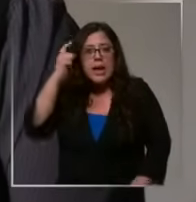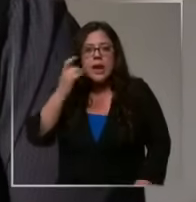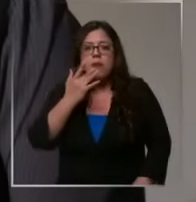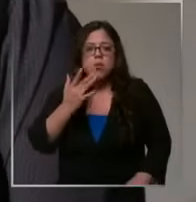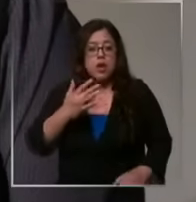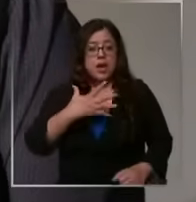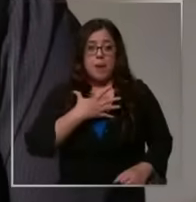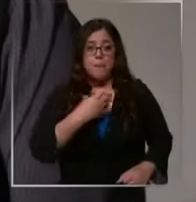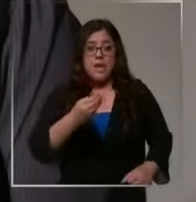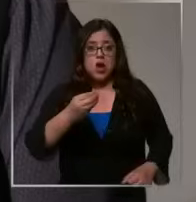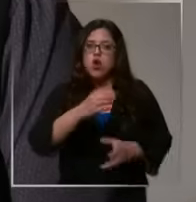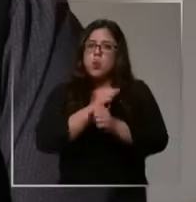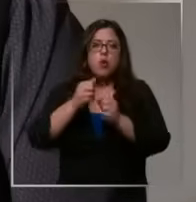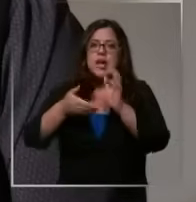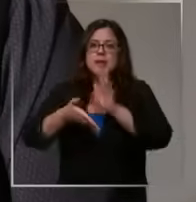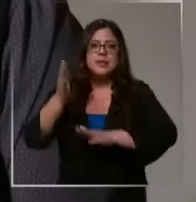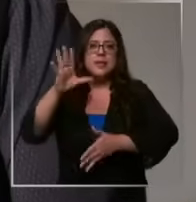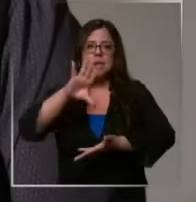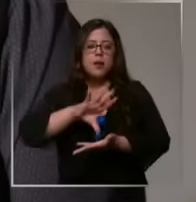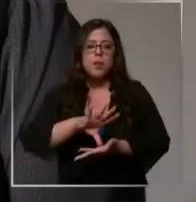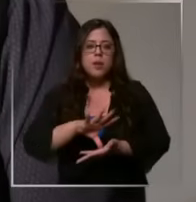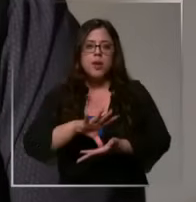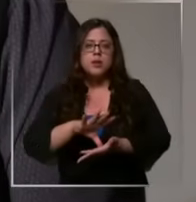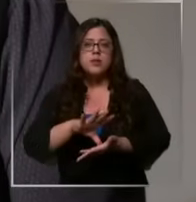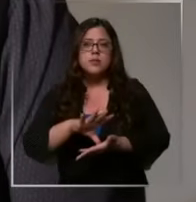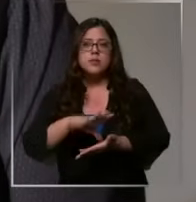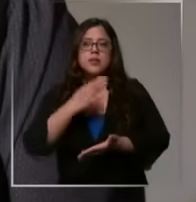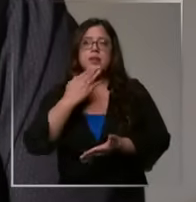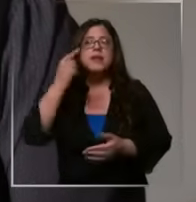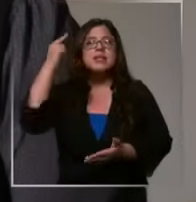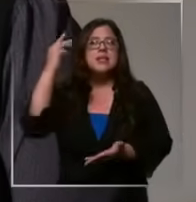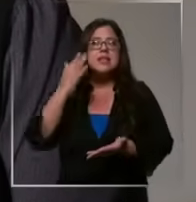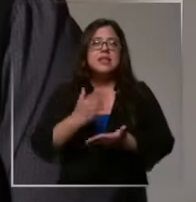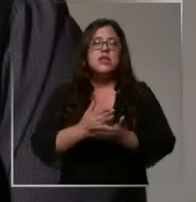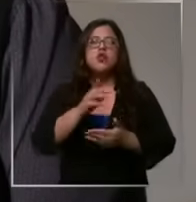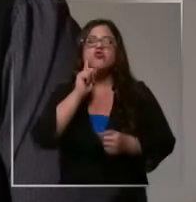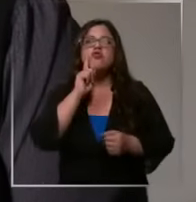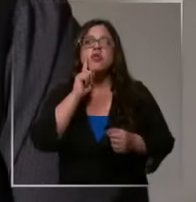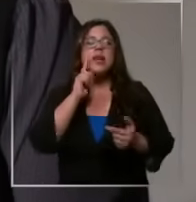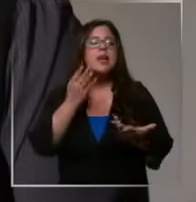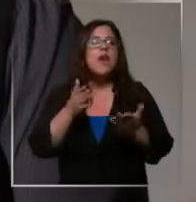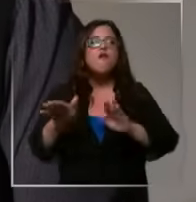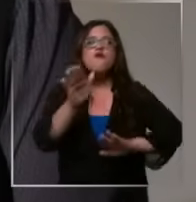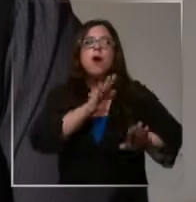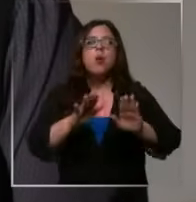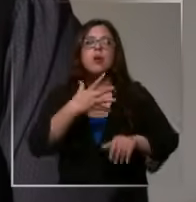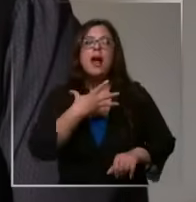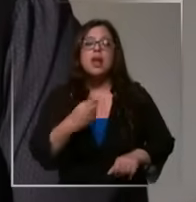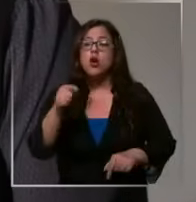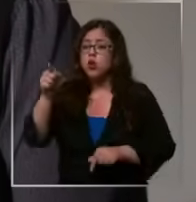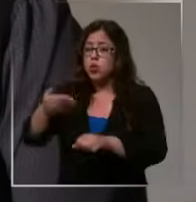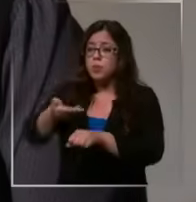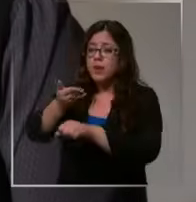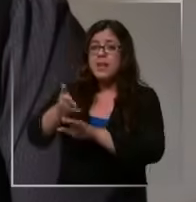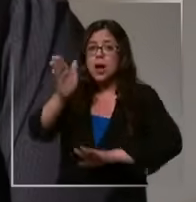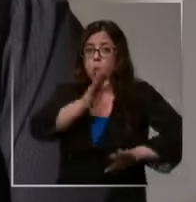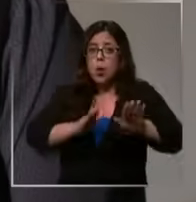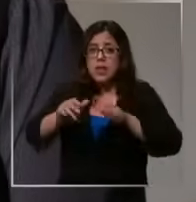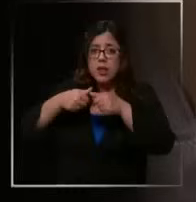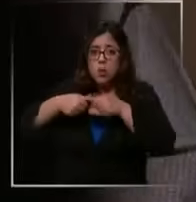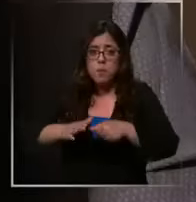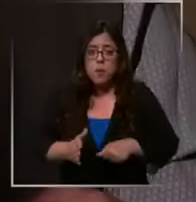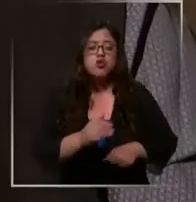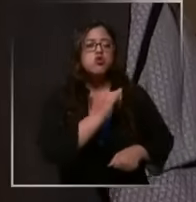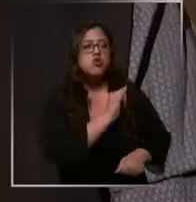arraigo y además se estaba decidiendo sobre la custodia definitiva del niño. ¿Tú habías solicitado el cuidado permanente?